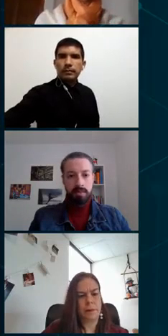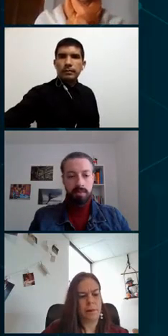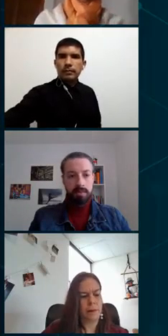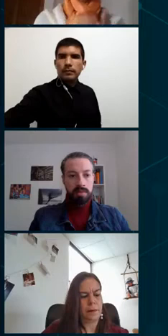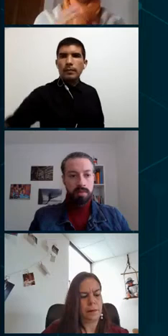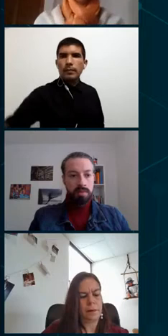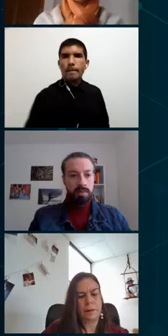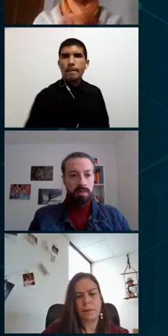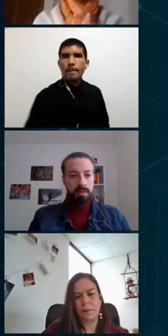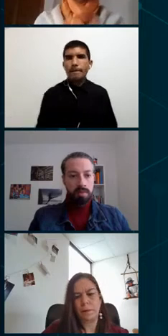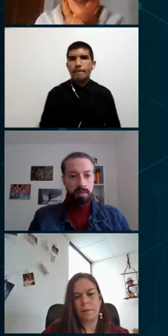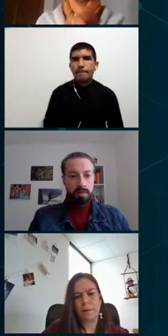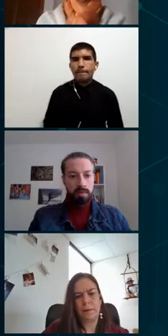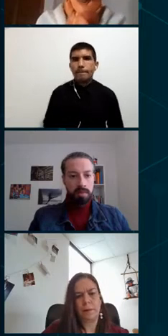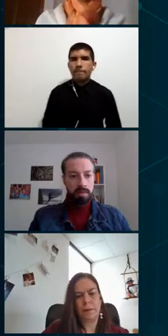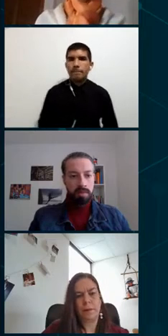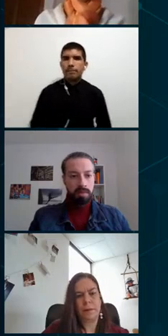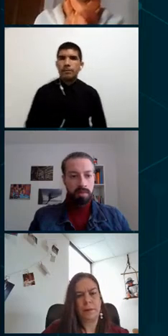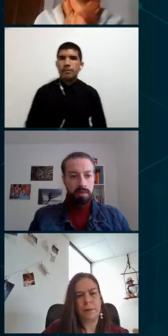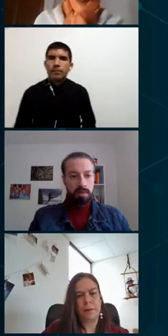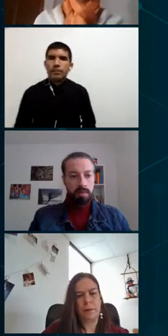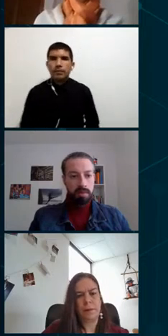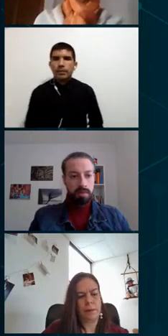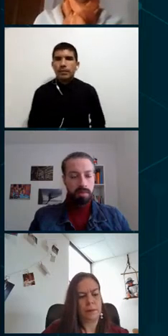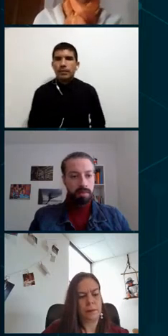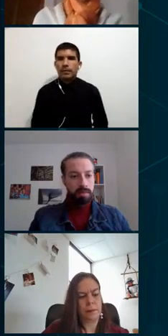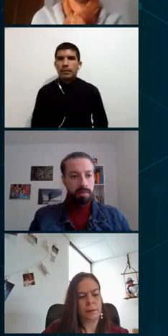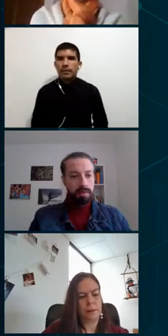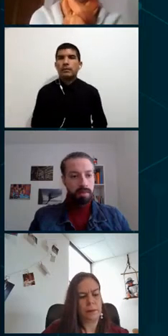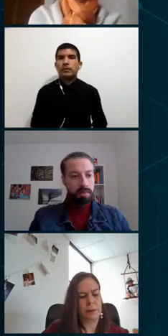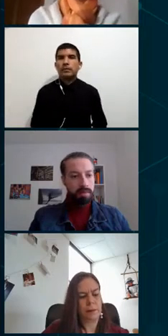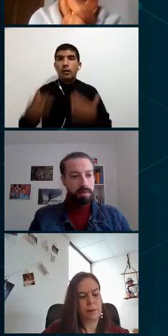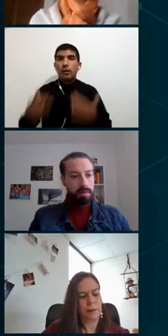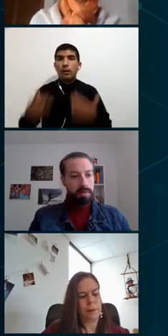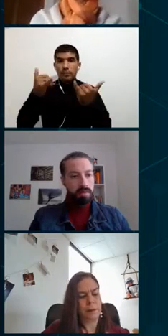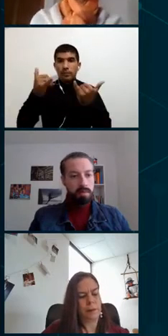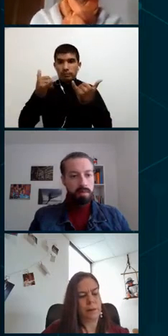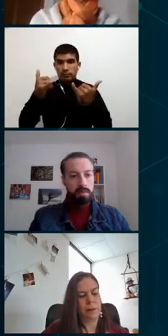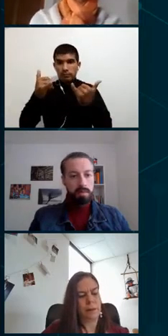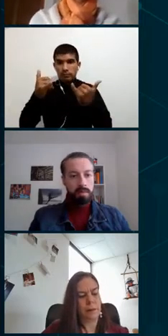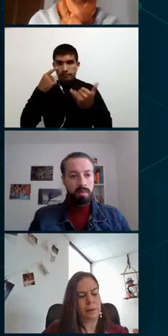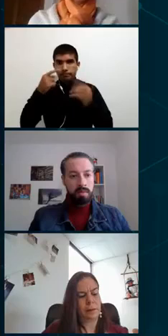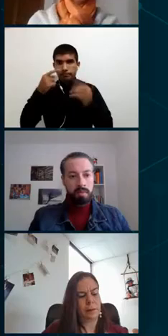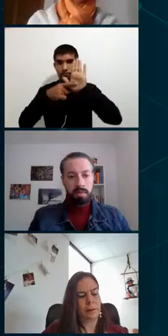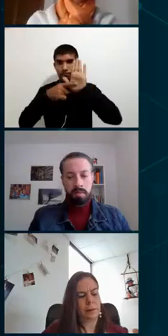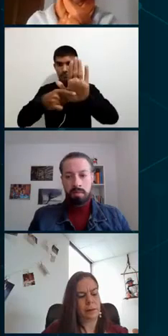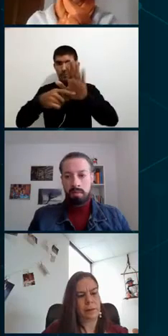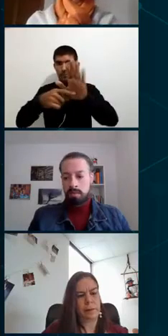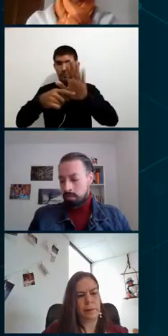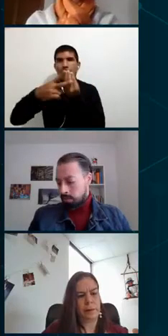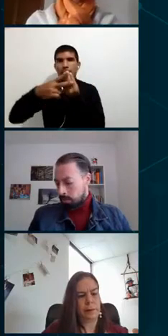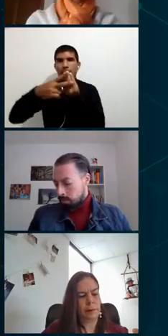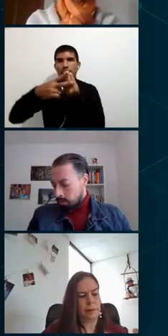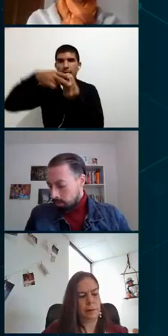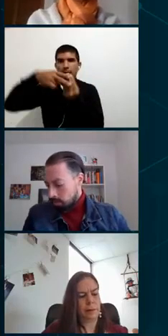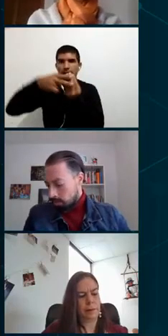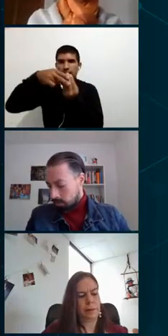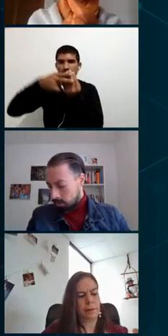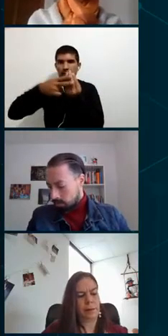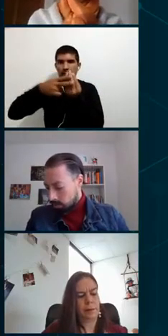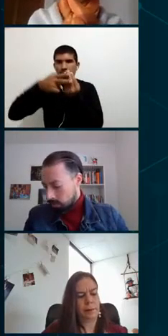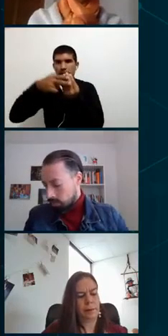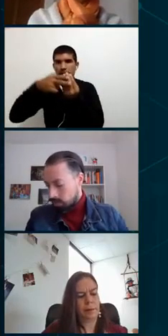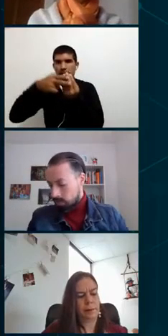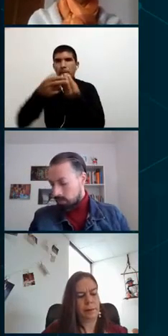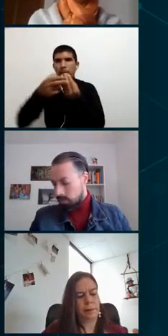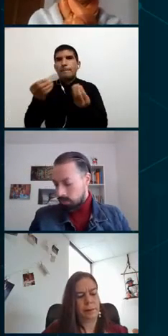vamos a usar es una herramienta, a mí me encanta, pues, y la he usado mucho y he visto mucha gente